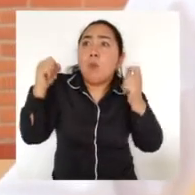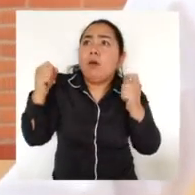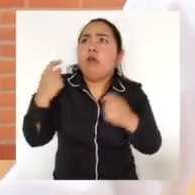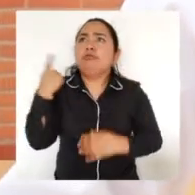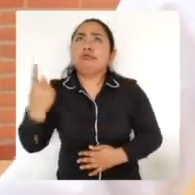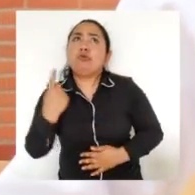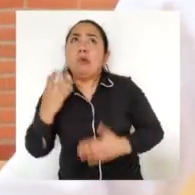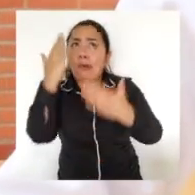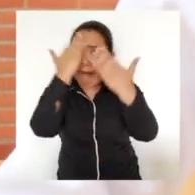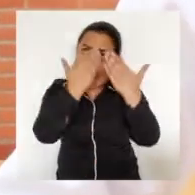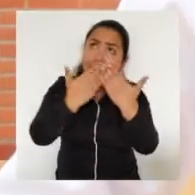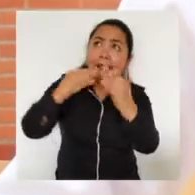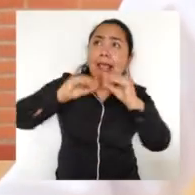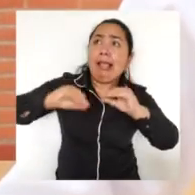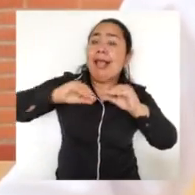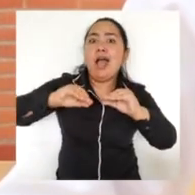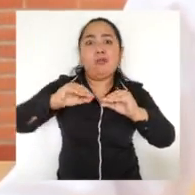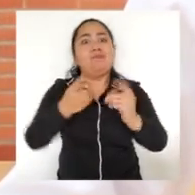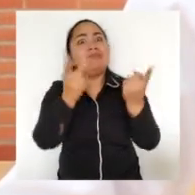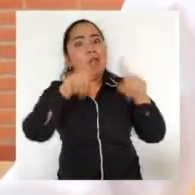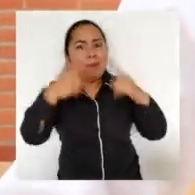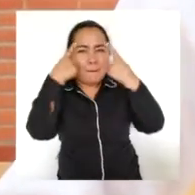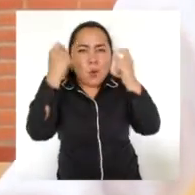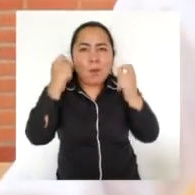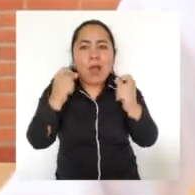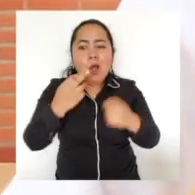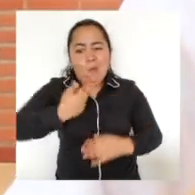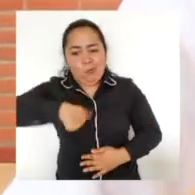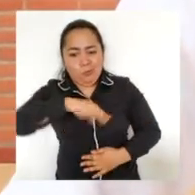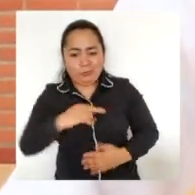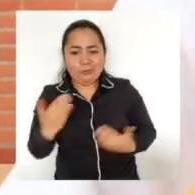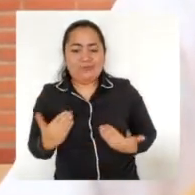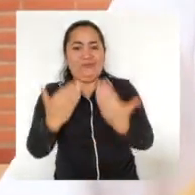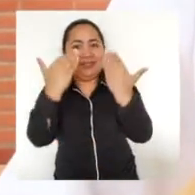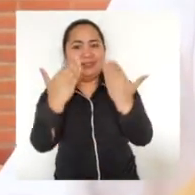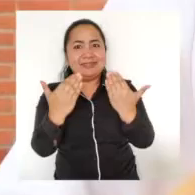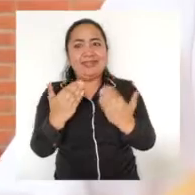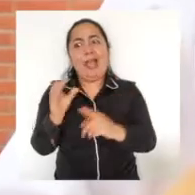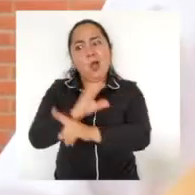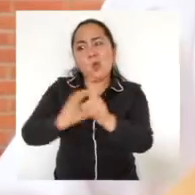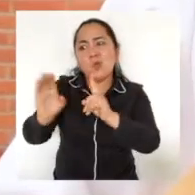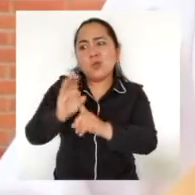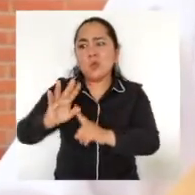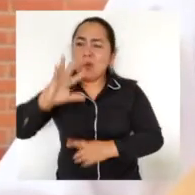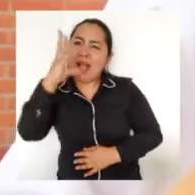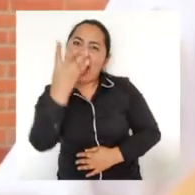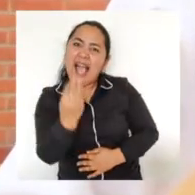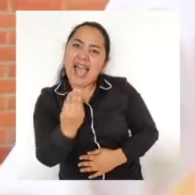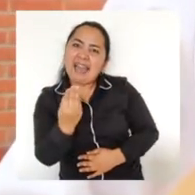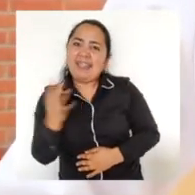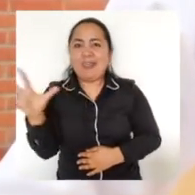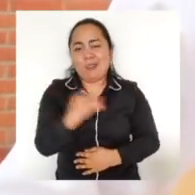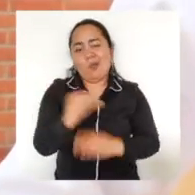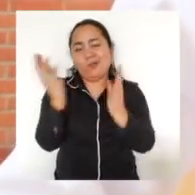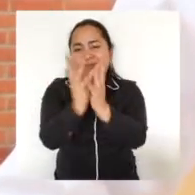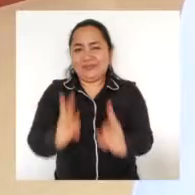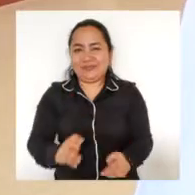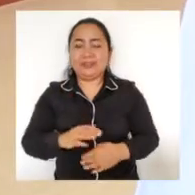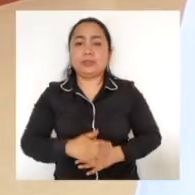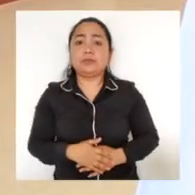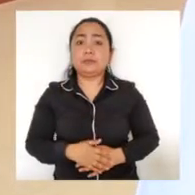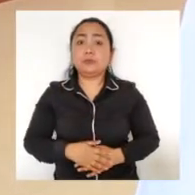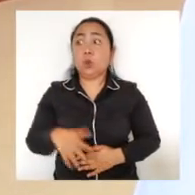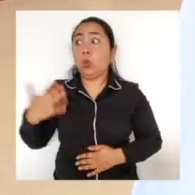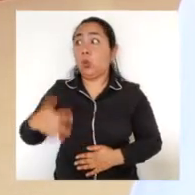preocupa por la parte académica, sino también por la parte de bienestar, de cultura y artística de cada uno de sus estudiantes.